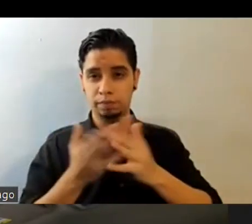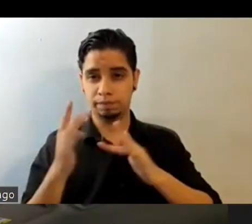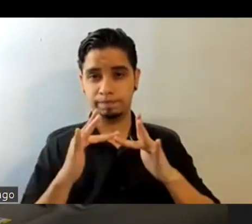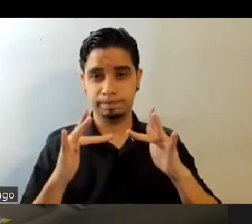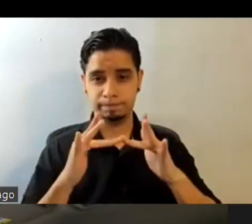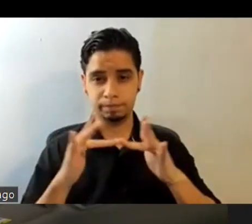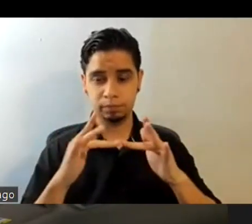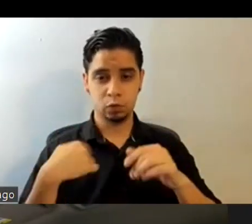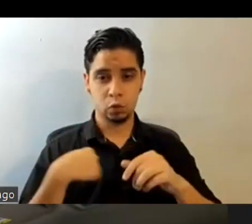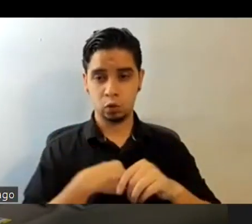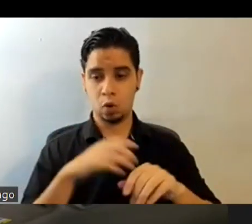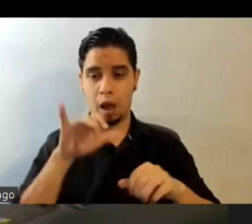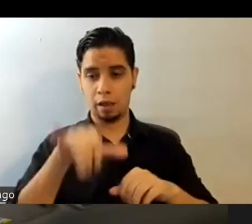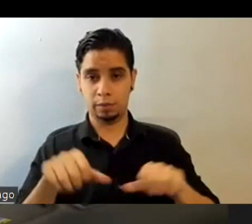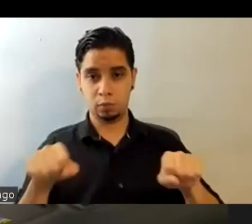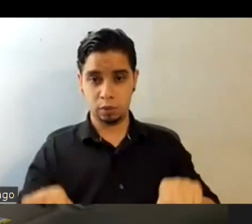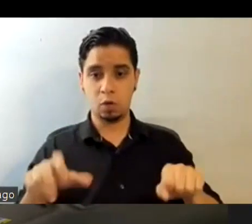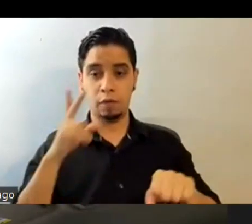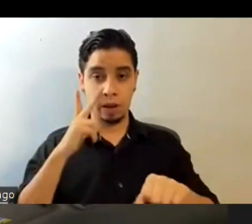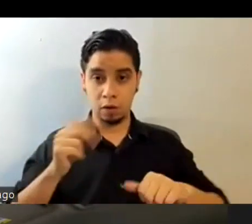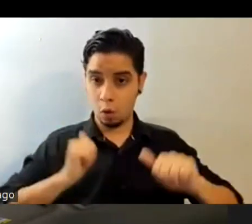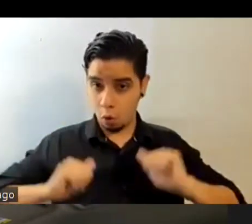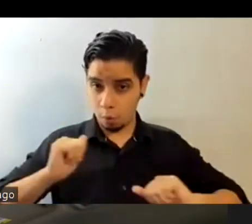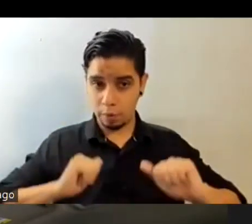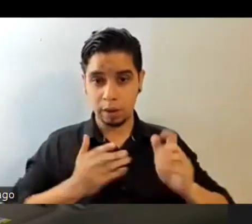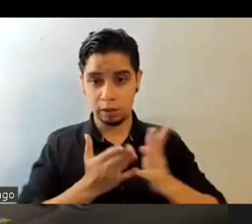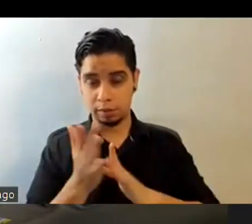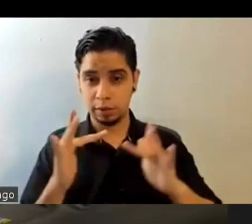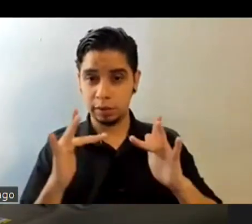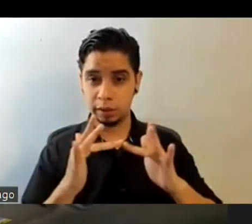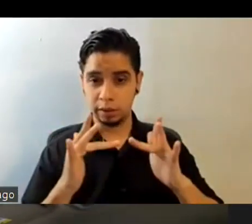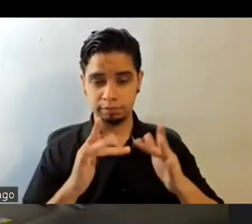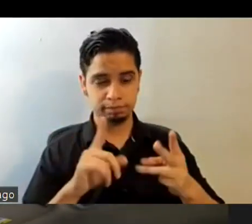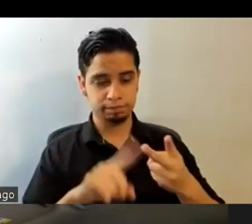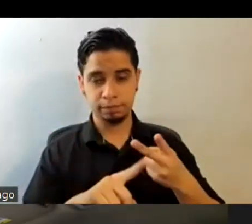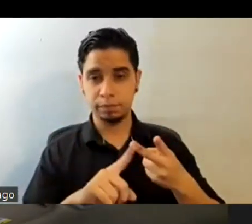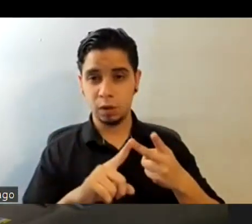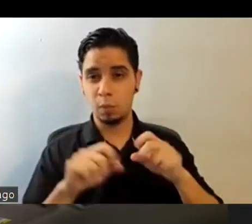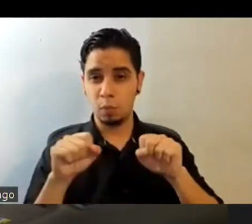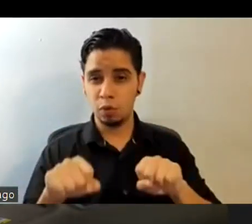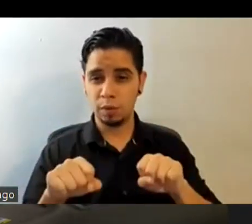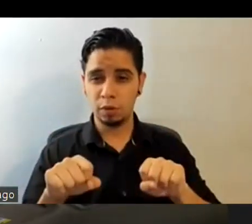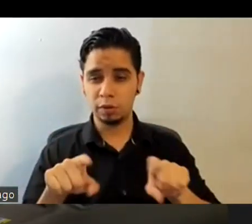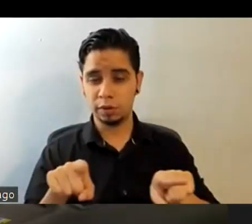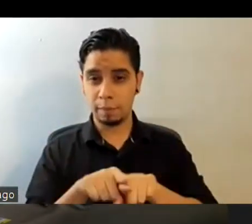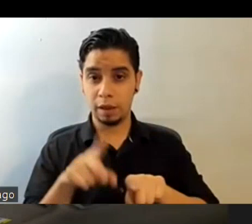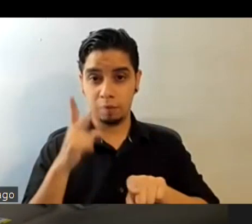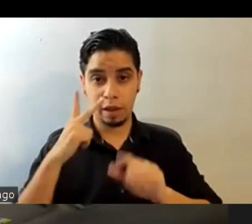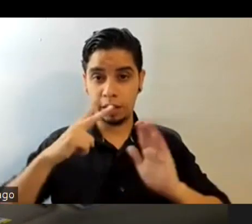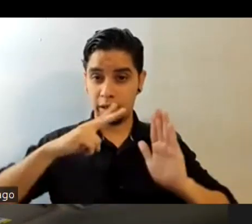Así pudimos entrar a ver las obras teatrales a través de estas plataformas, pudimos también ver